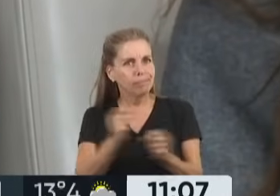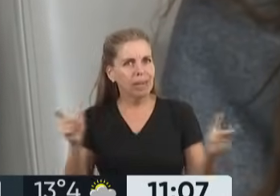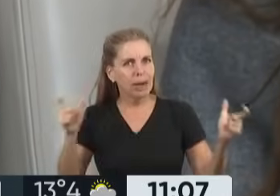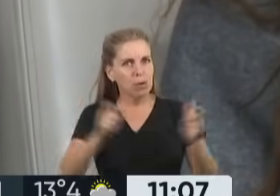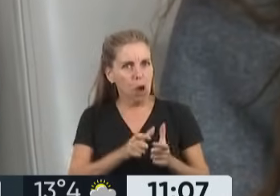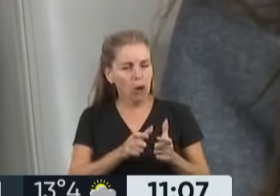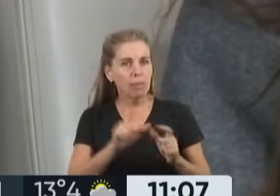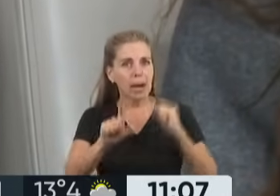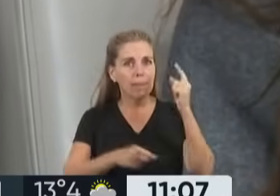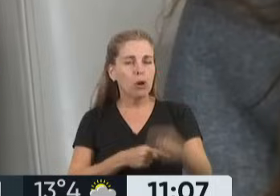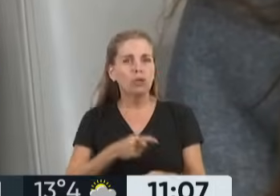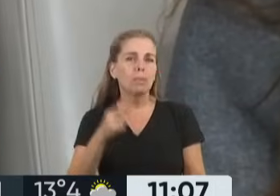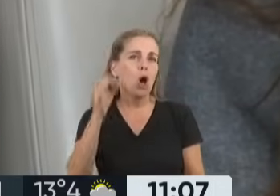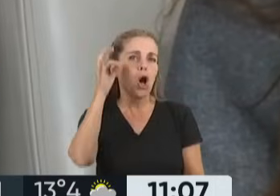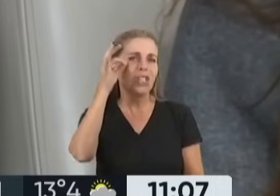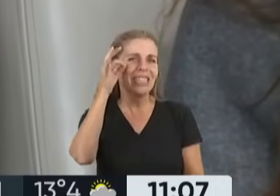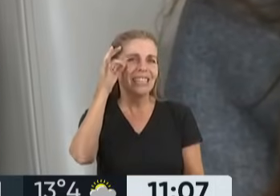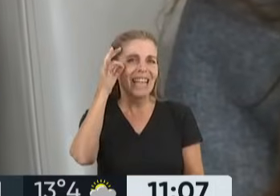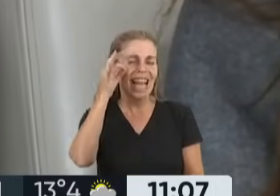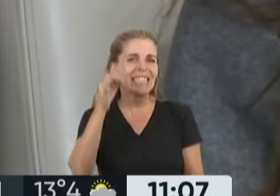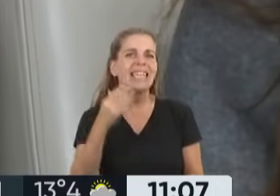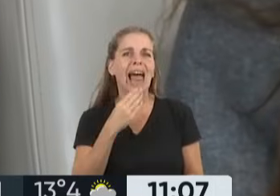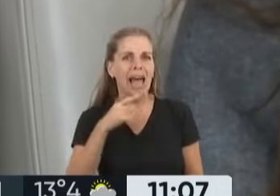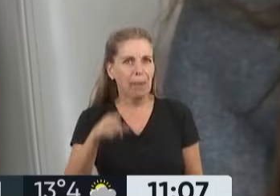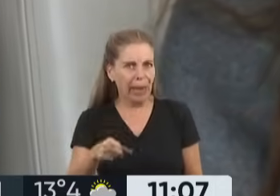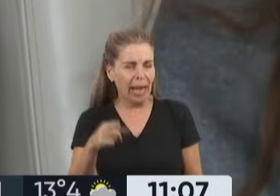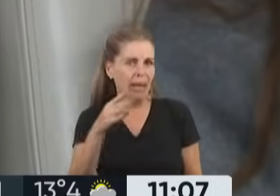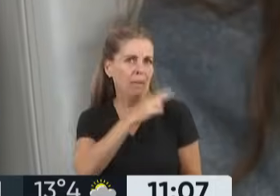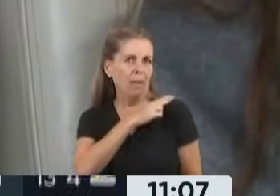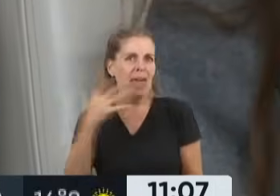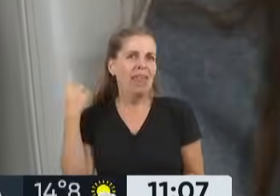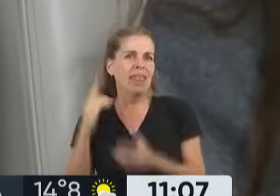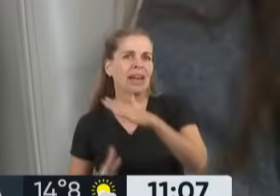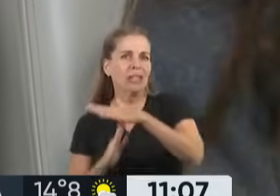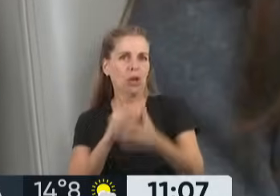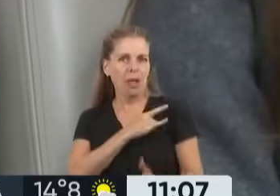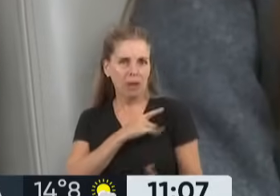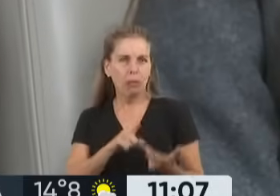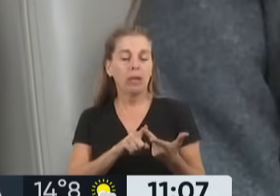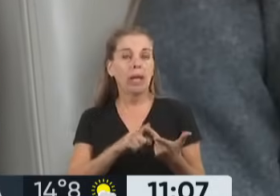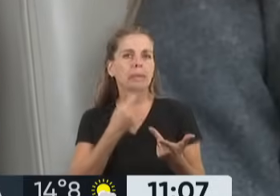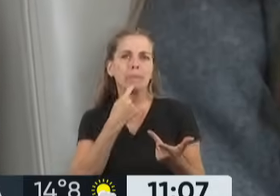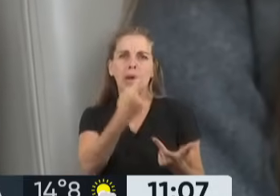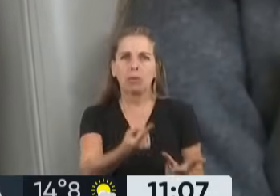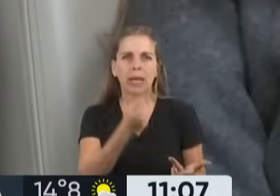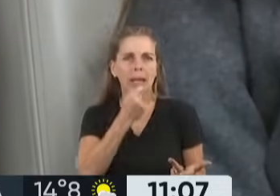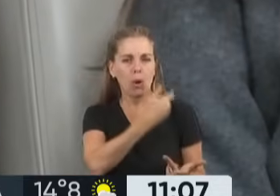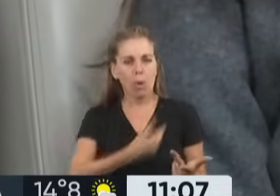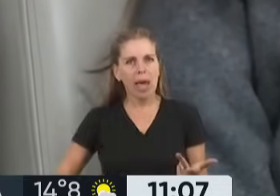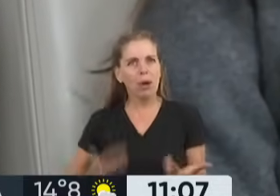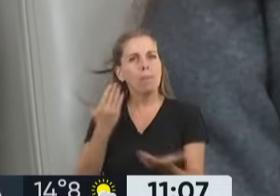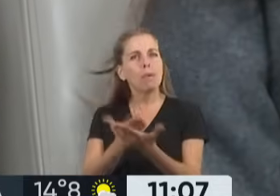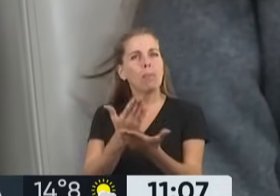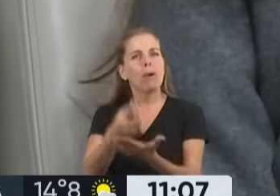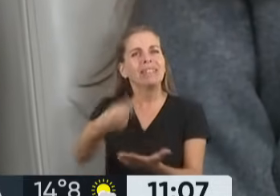el 30 de abril y en el caso de que esté confirmada, consultarle qué propuesta va a presentar el gobierno, sobre todo teniendo en cuenta que usted ayer